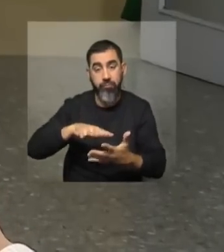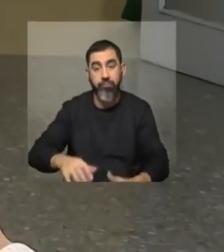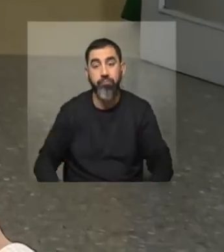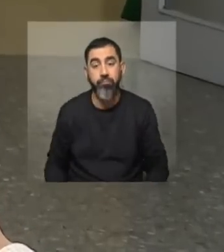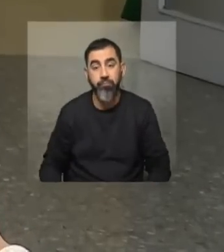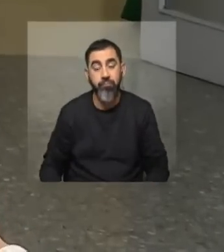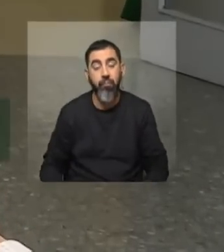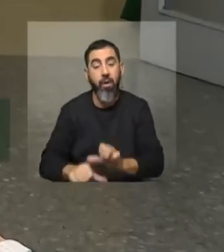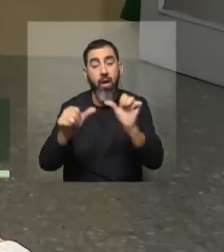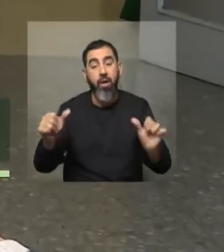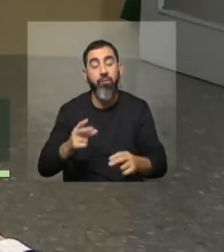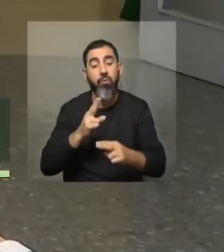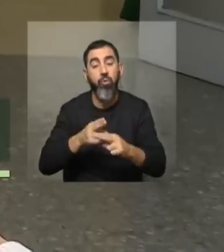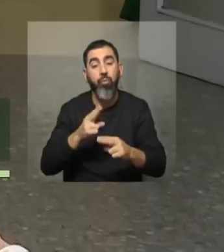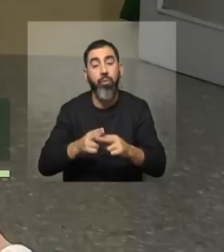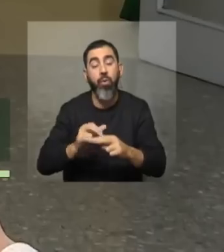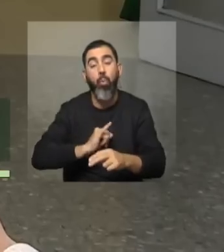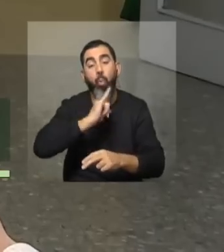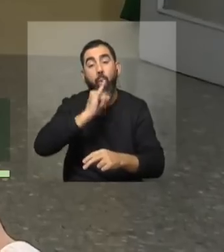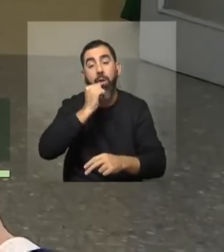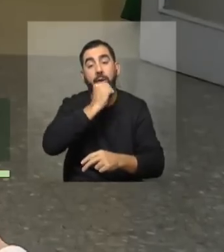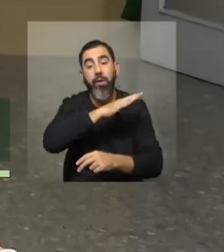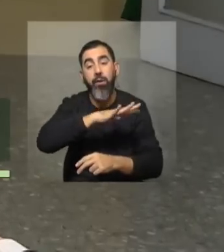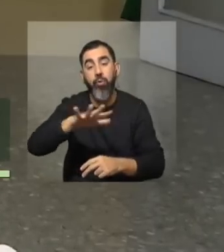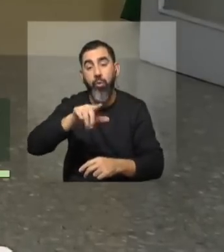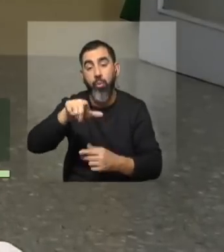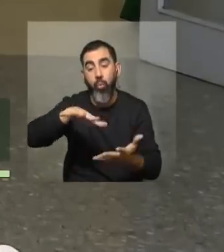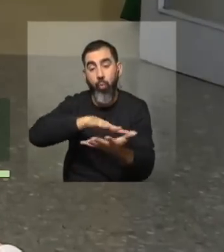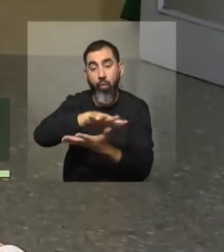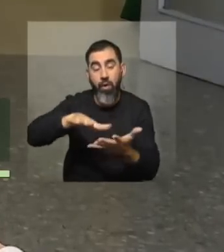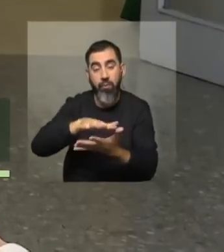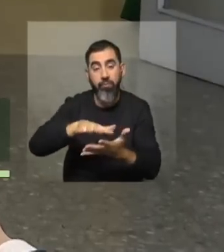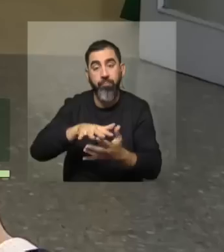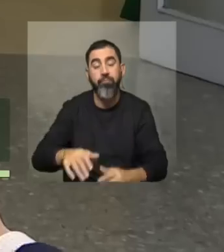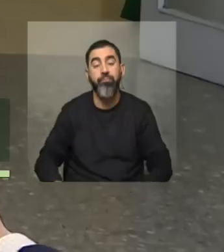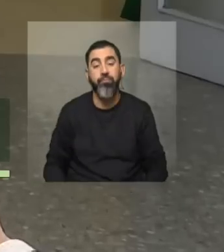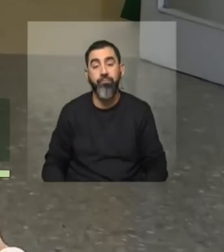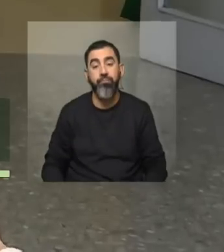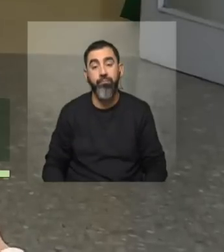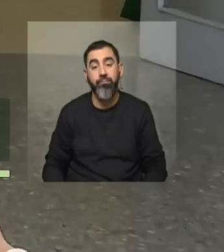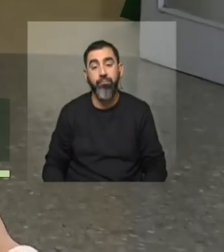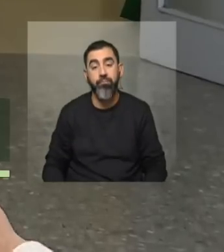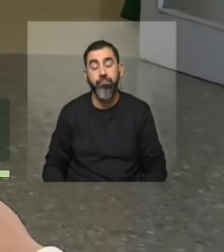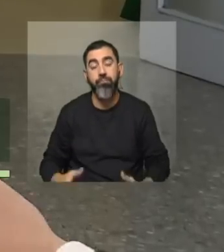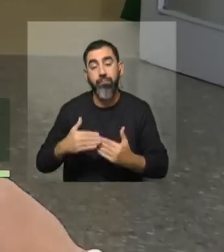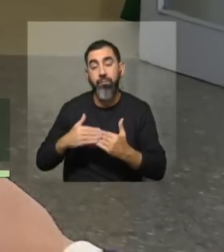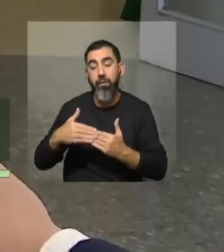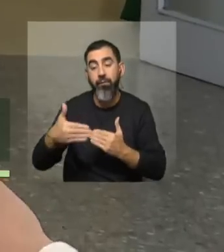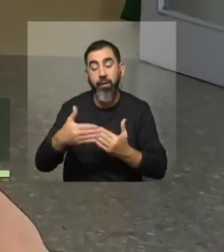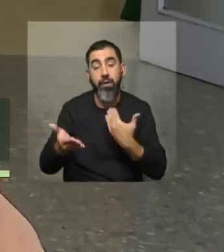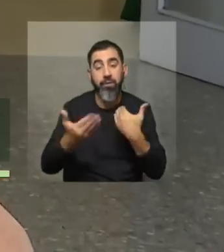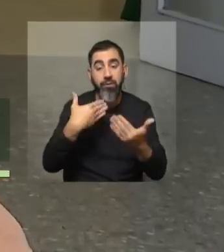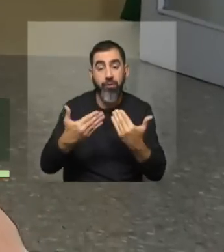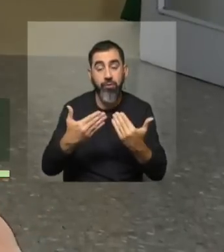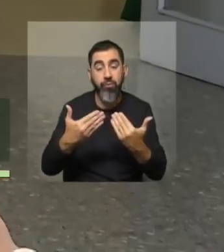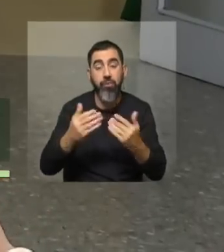una movida que se llama Cuenta la Historia desde tu barrio, donde vamos a tratar con los vecinos y